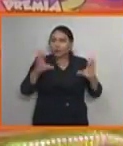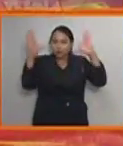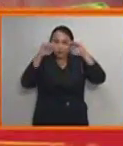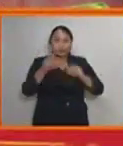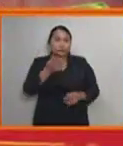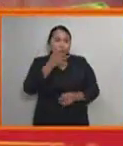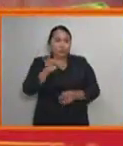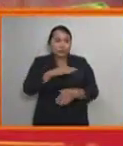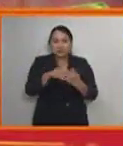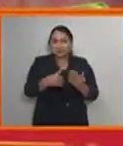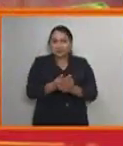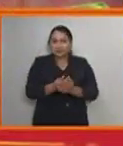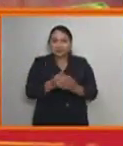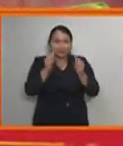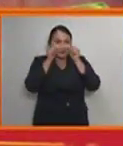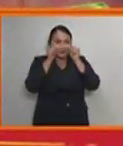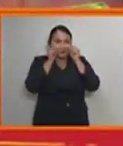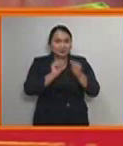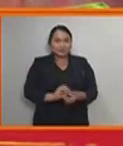este es, atentos,